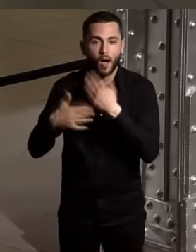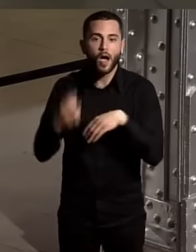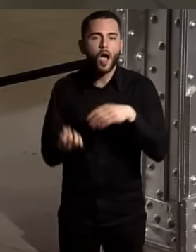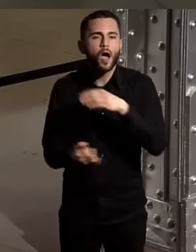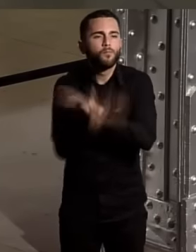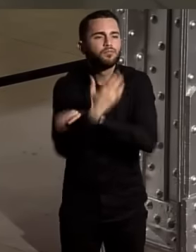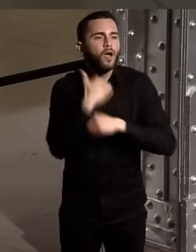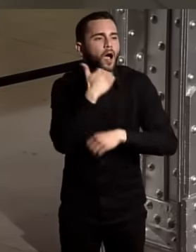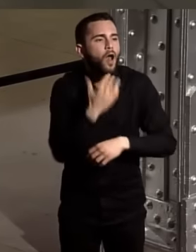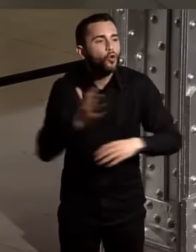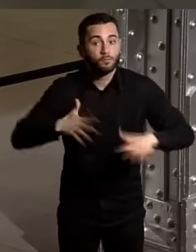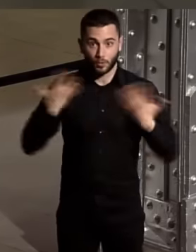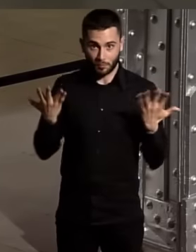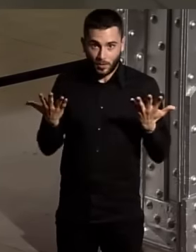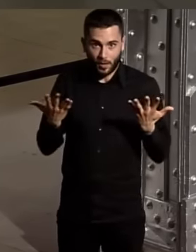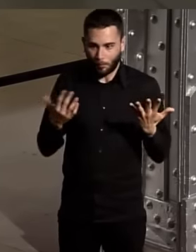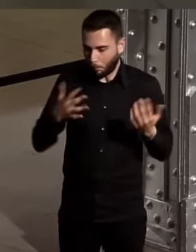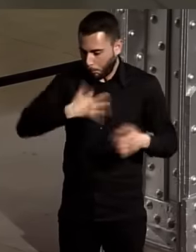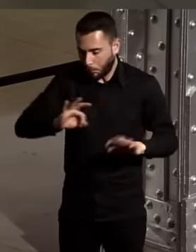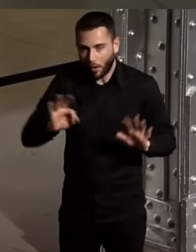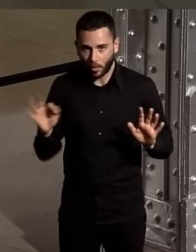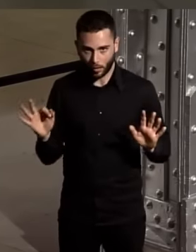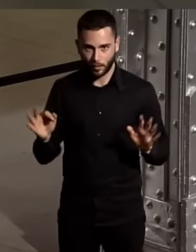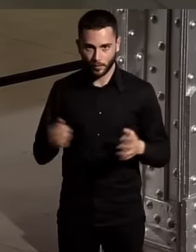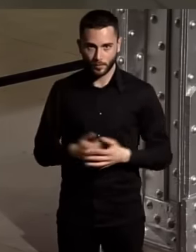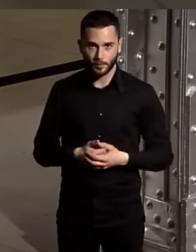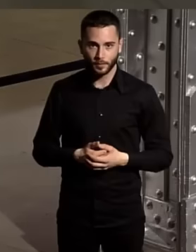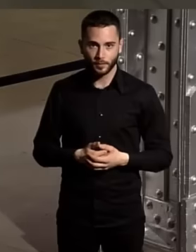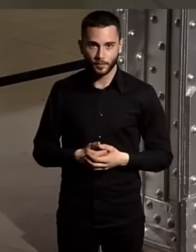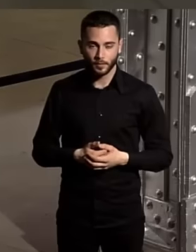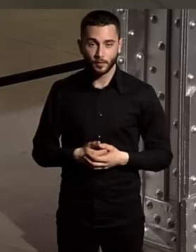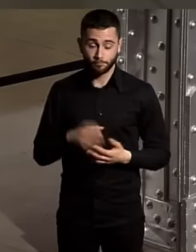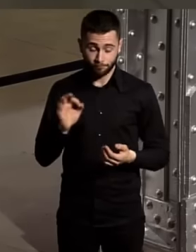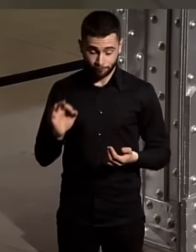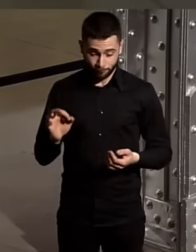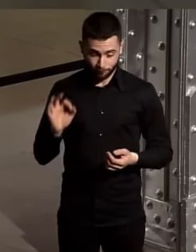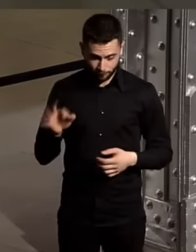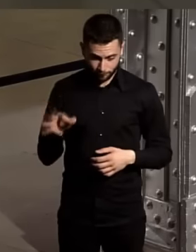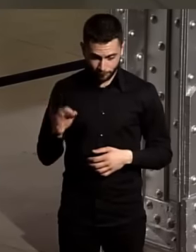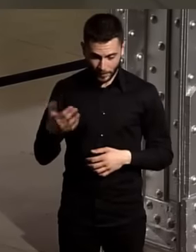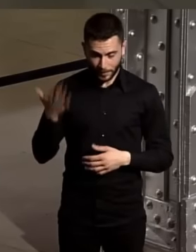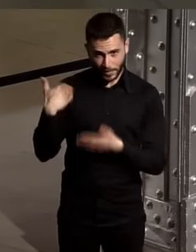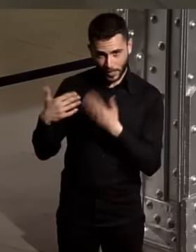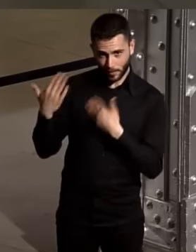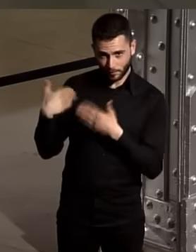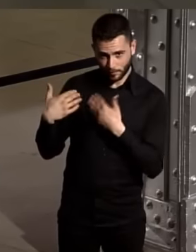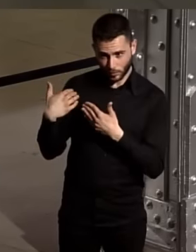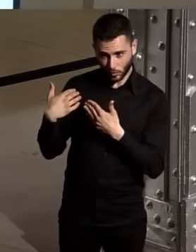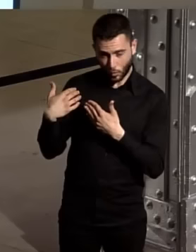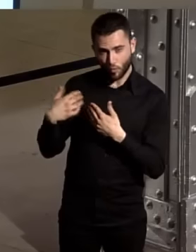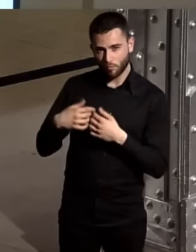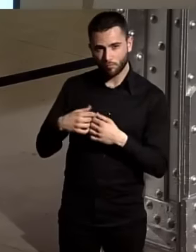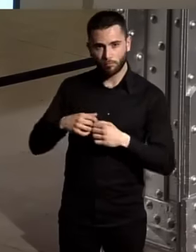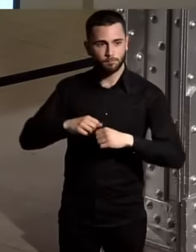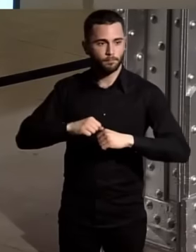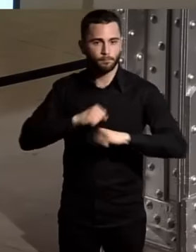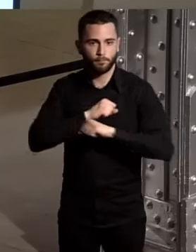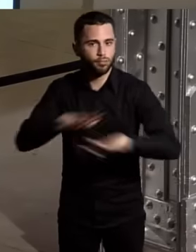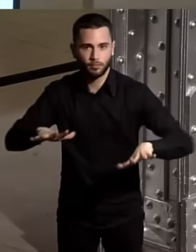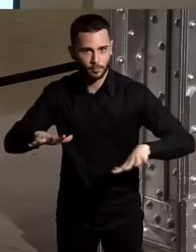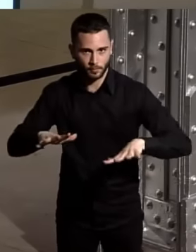en cualquier cosa es posible no cualquier cosa Precisamente en estos últimos años hay un Boom de la paleontología se están